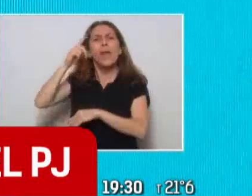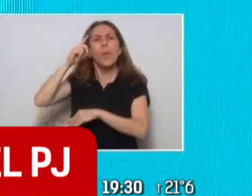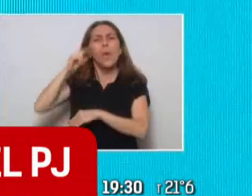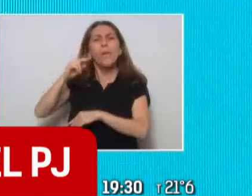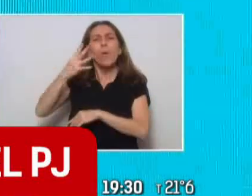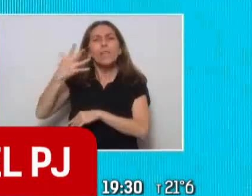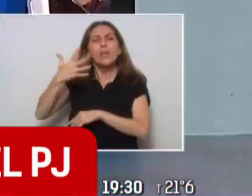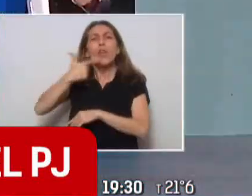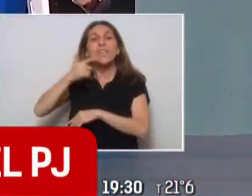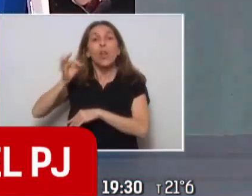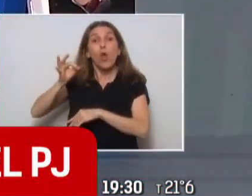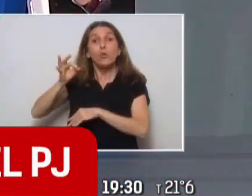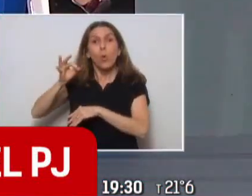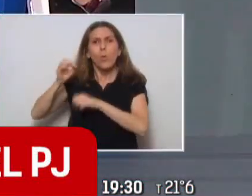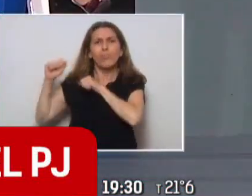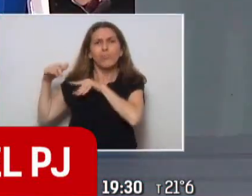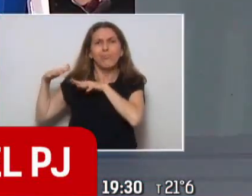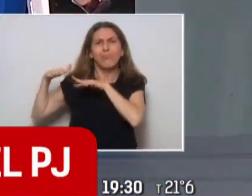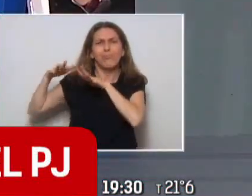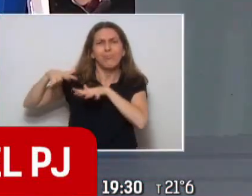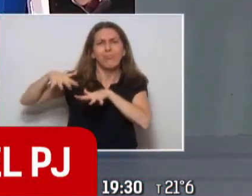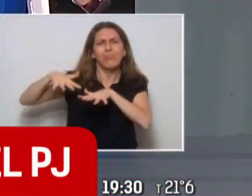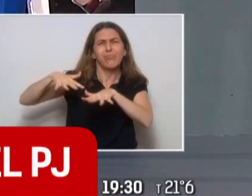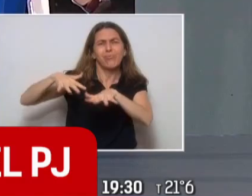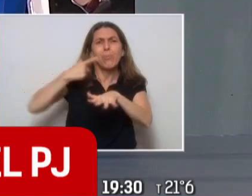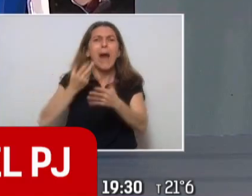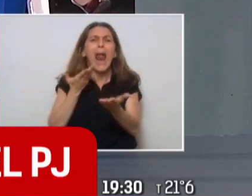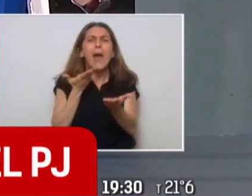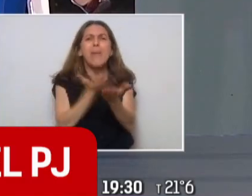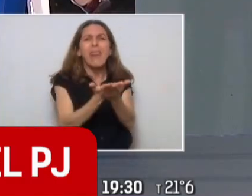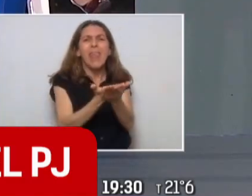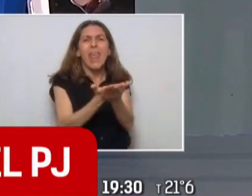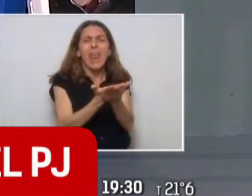calle para reclamar por un coronel